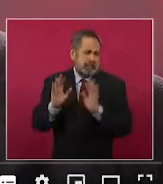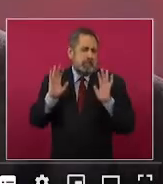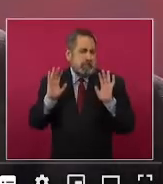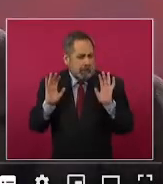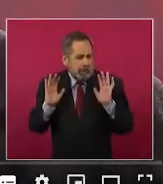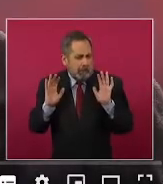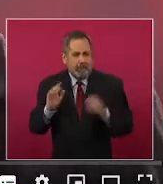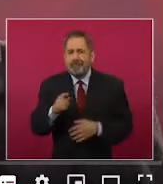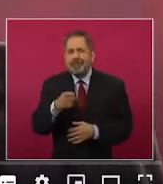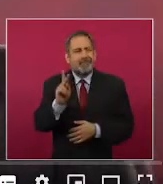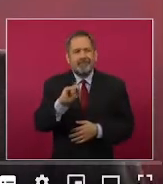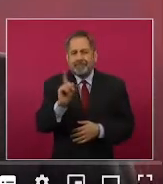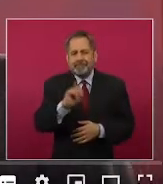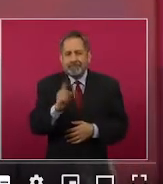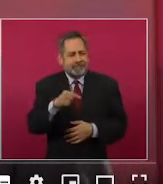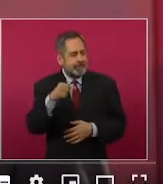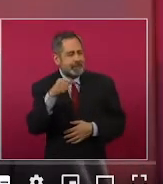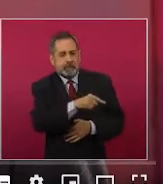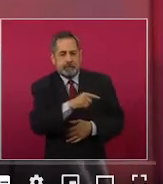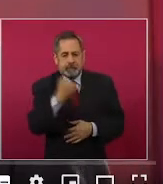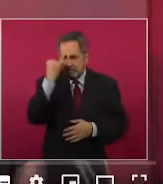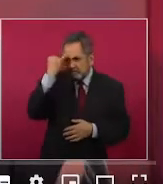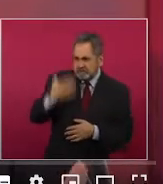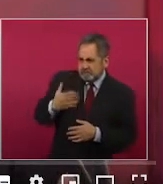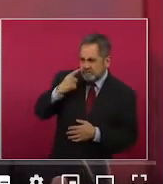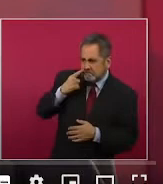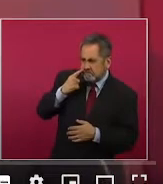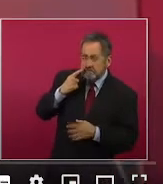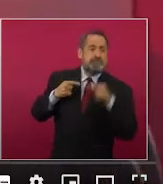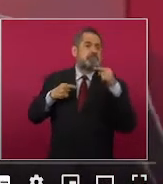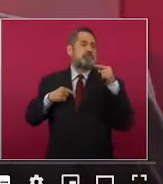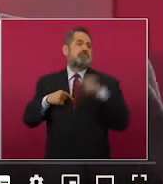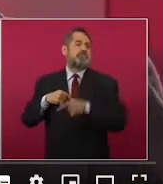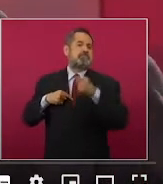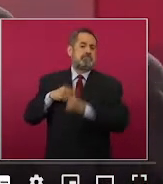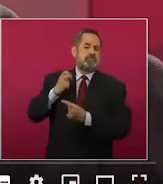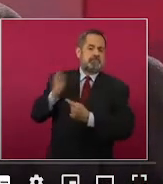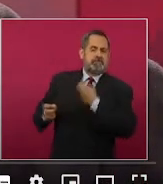comentó la imagen de que pues ya